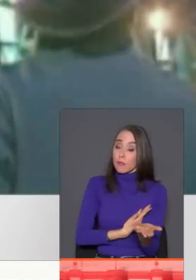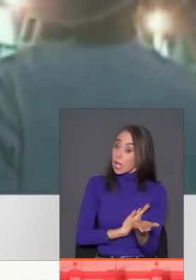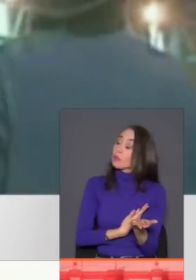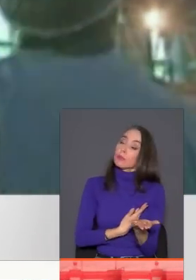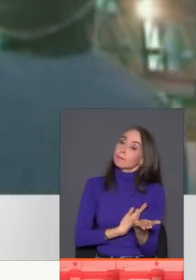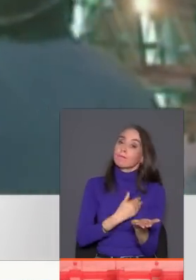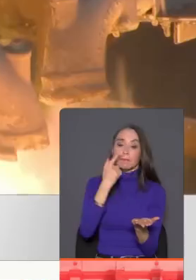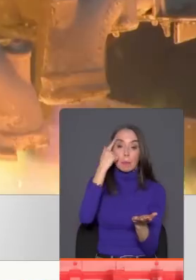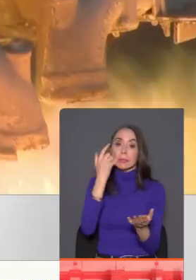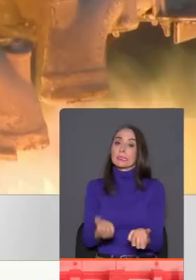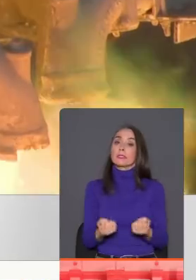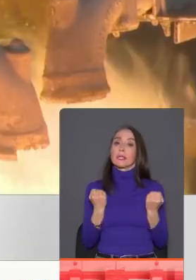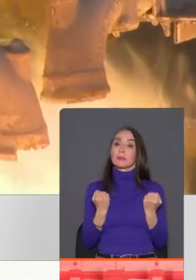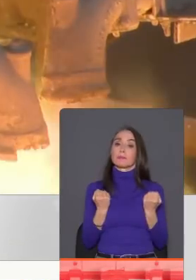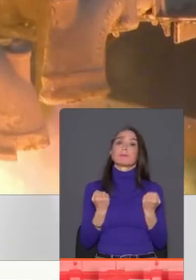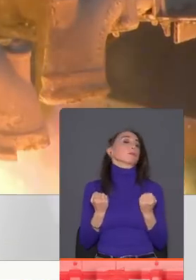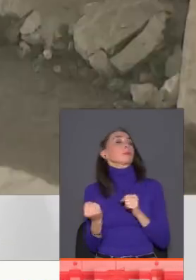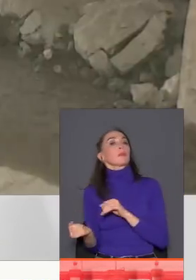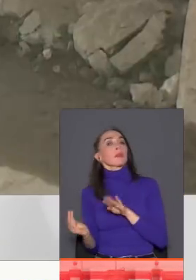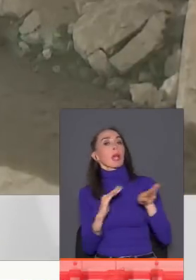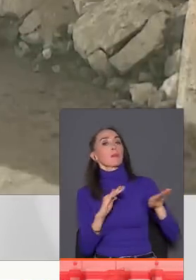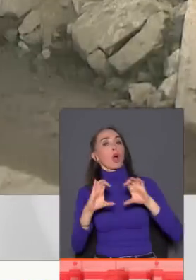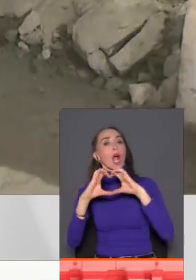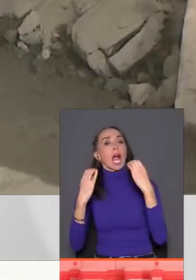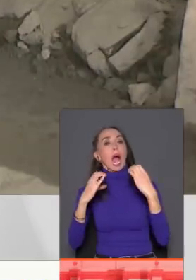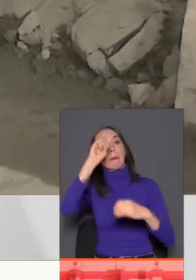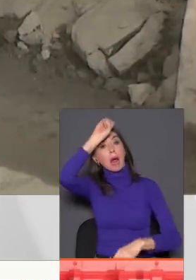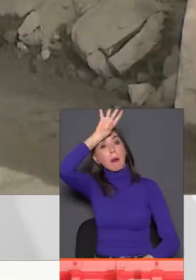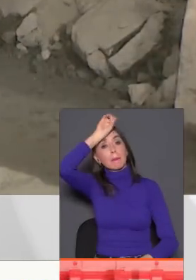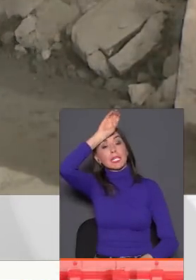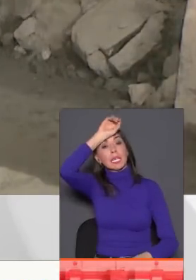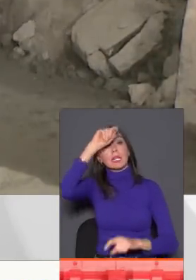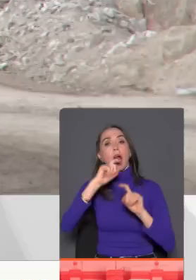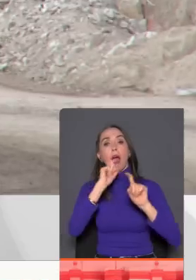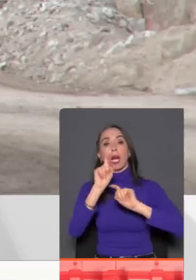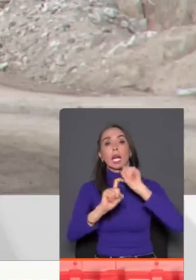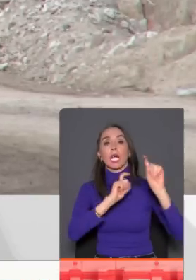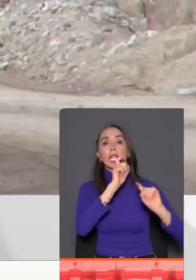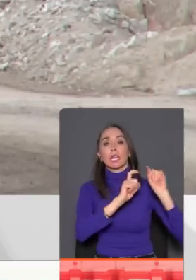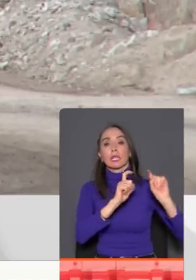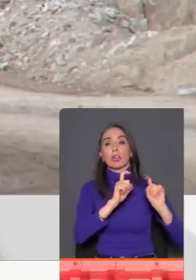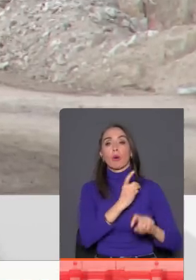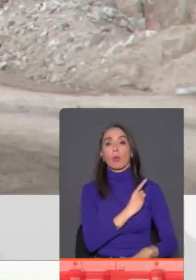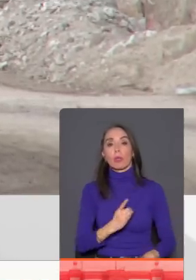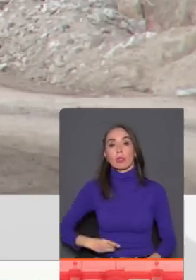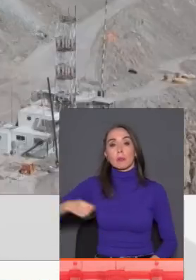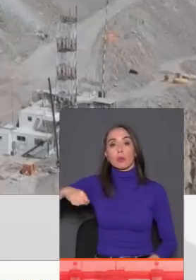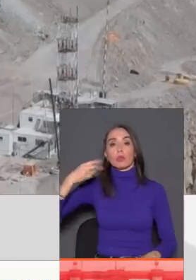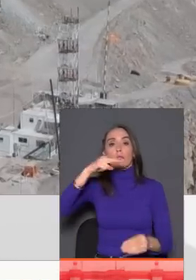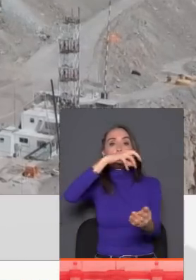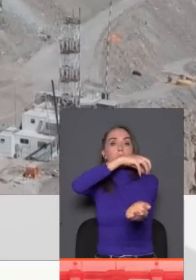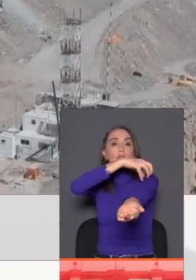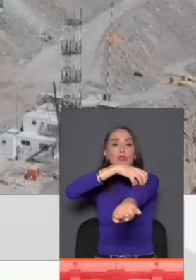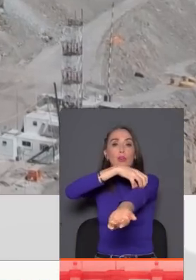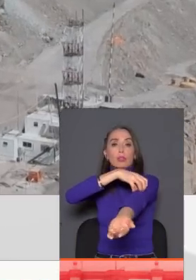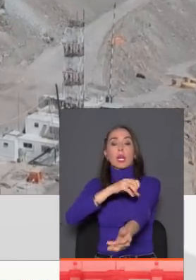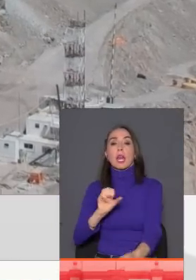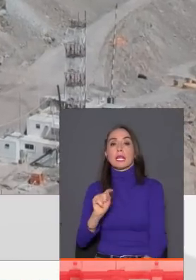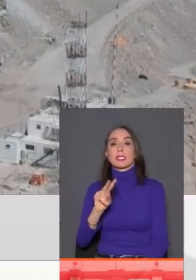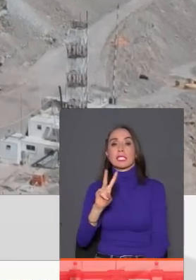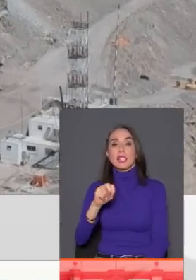respaldo de la cámara minera y también críticas por parte de parlamentarios de zonas como esteban velásquez del